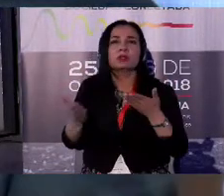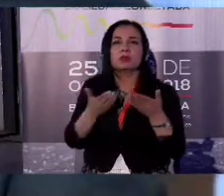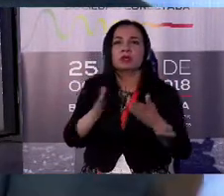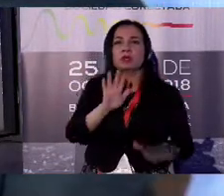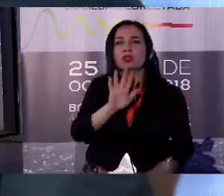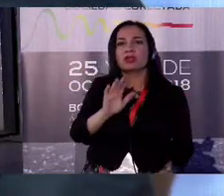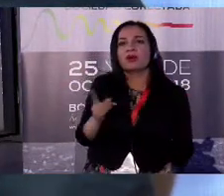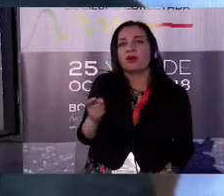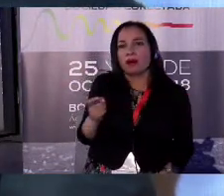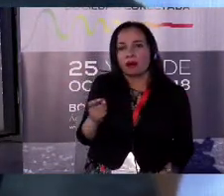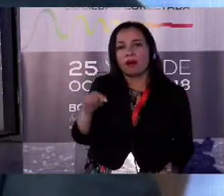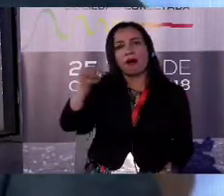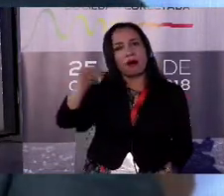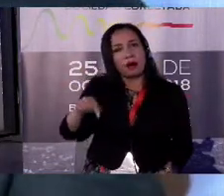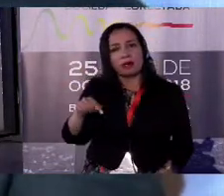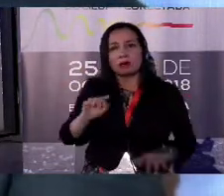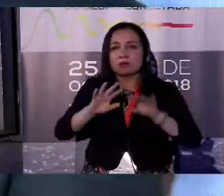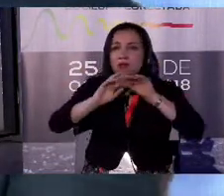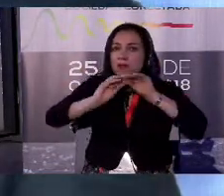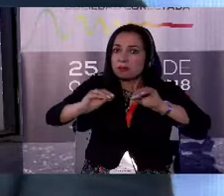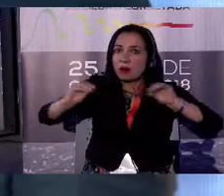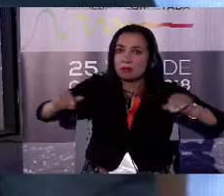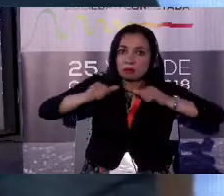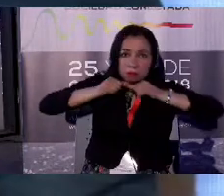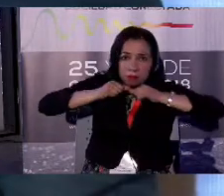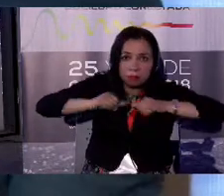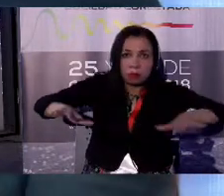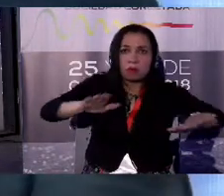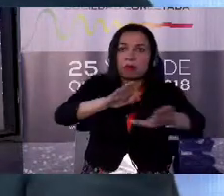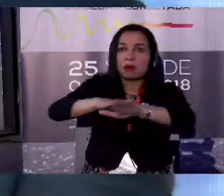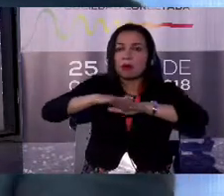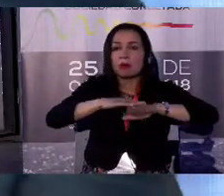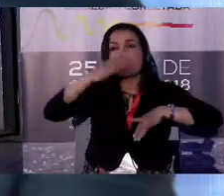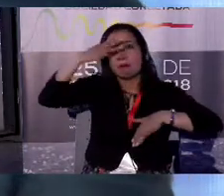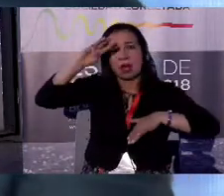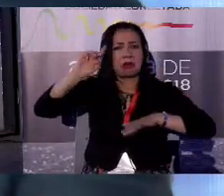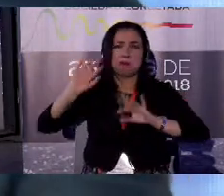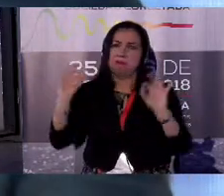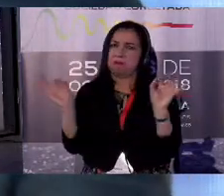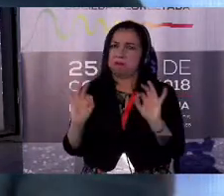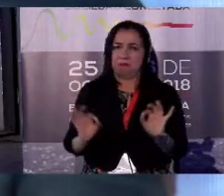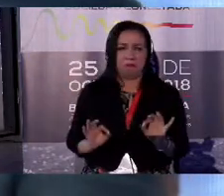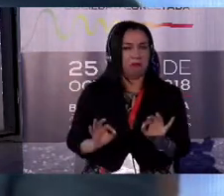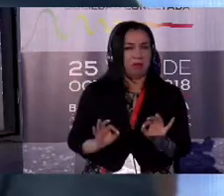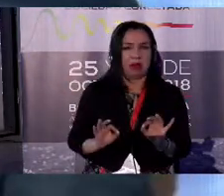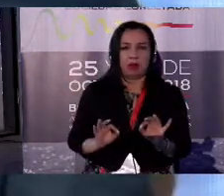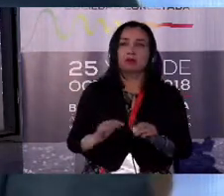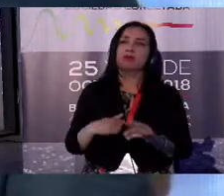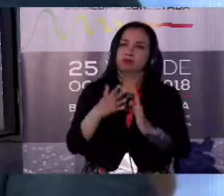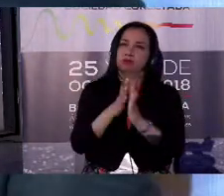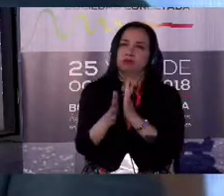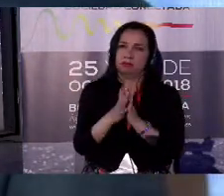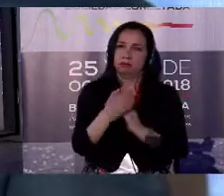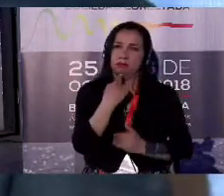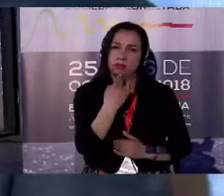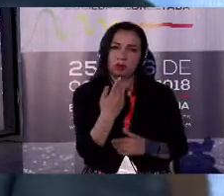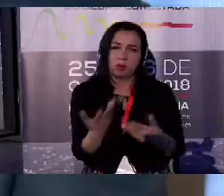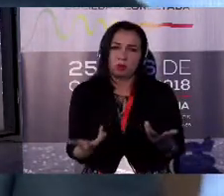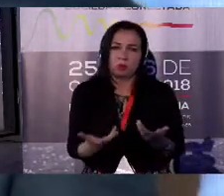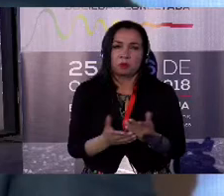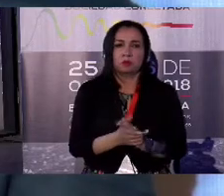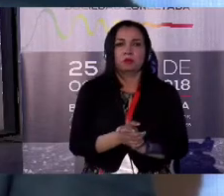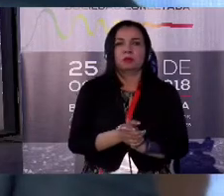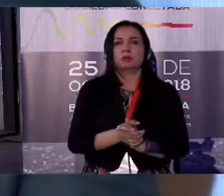Nosotros no hemos realizado anuncios públicos acerca de 5G en México. Sí puedo decir,